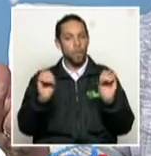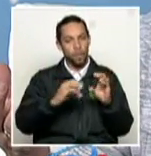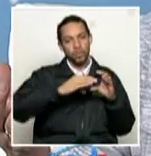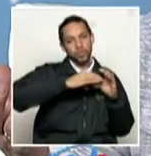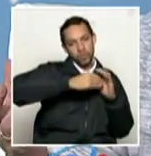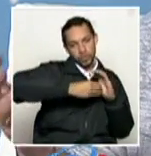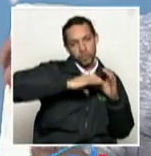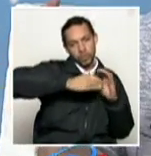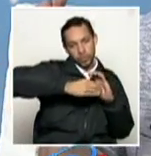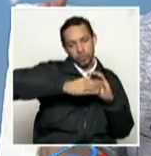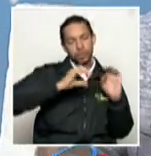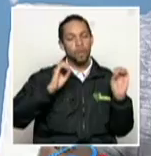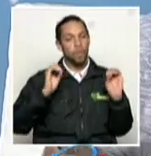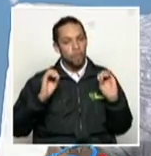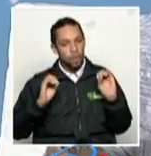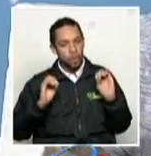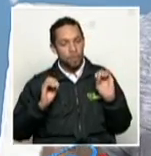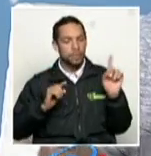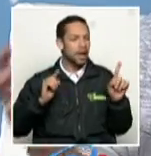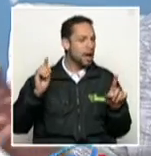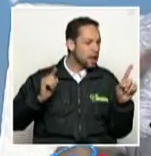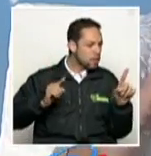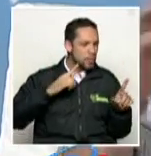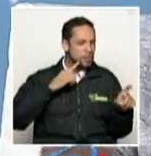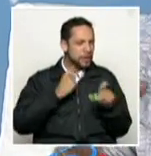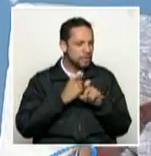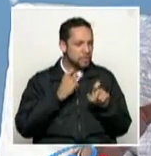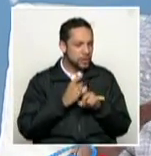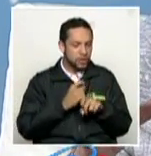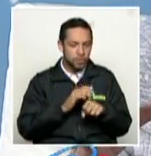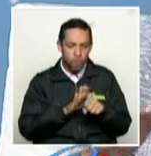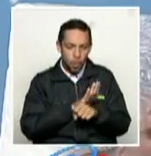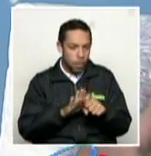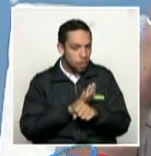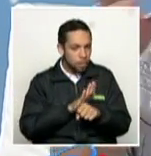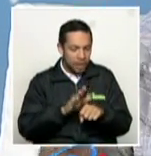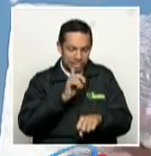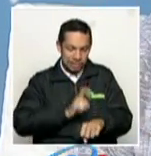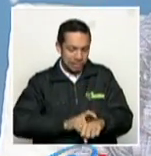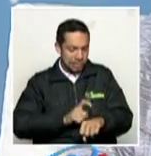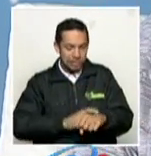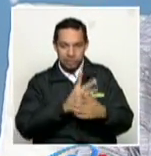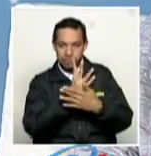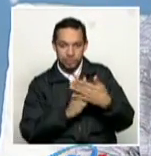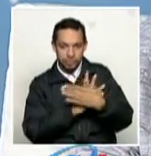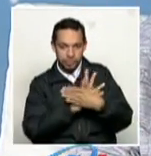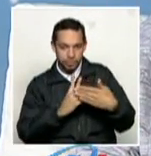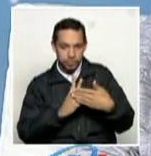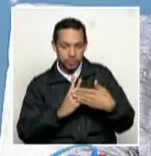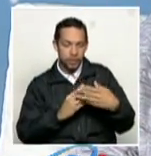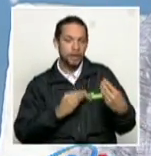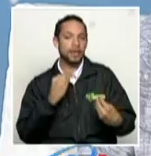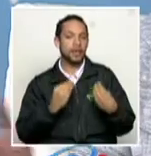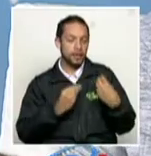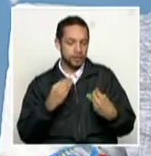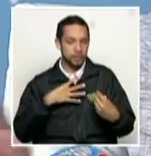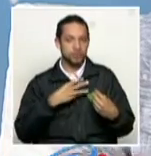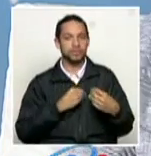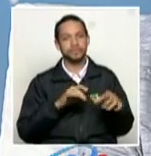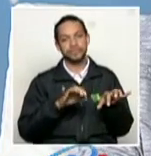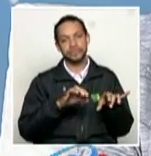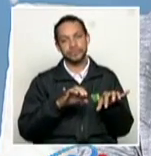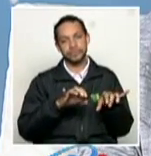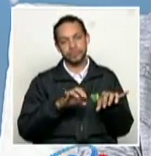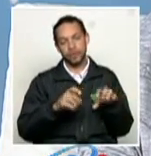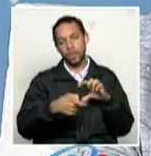O las personas que no se amoldan a estos horarios, a estas tres alternativas que presentamos este año, están